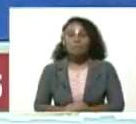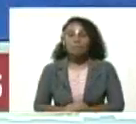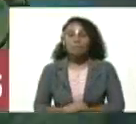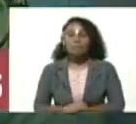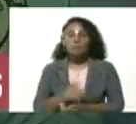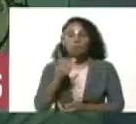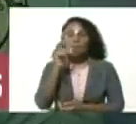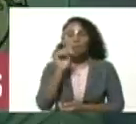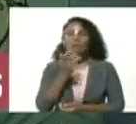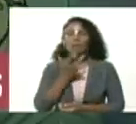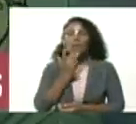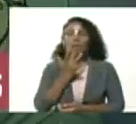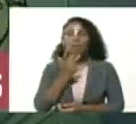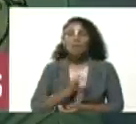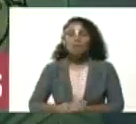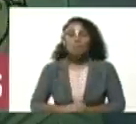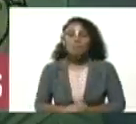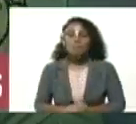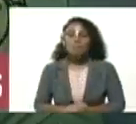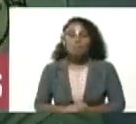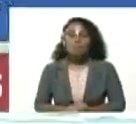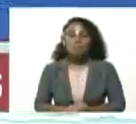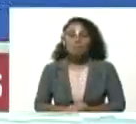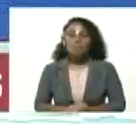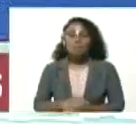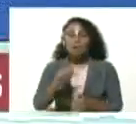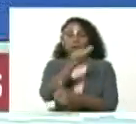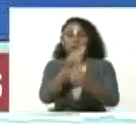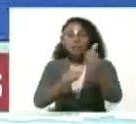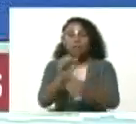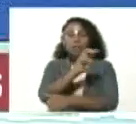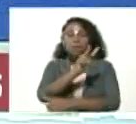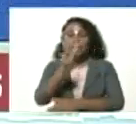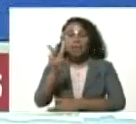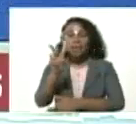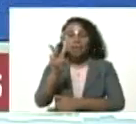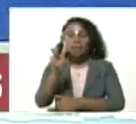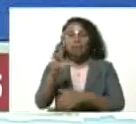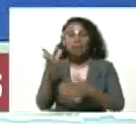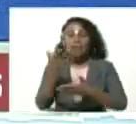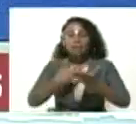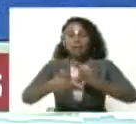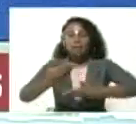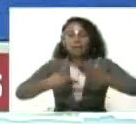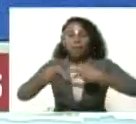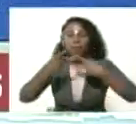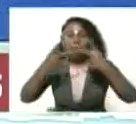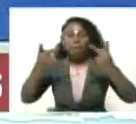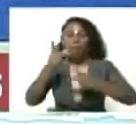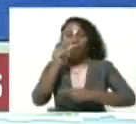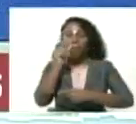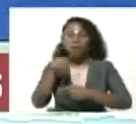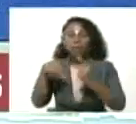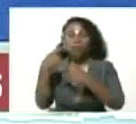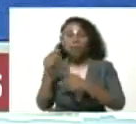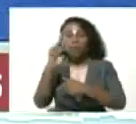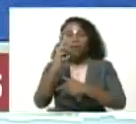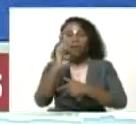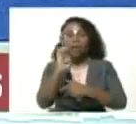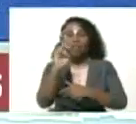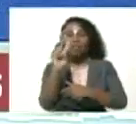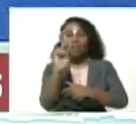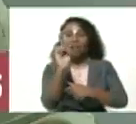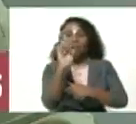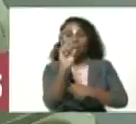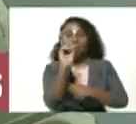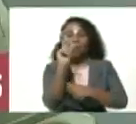Vladimir Padrino, el vicepresidente de Servicios Públicos, Néstor Reverol,